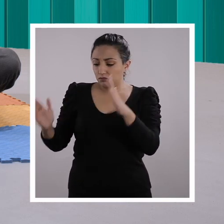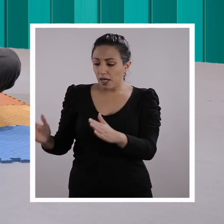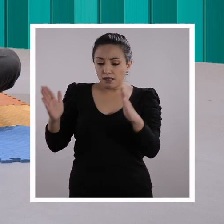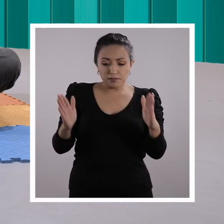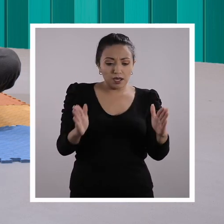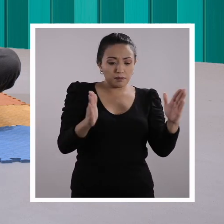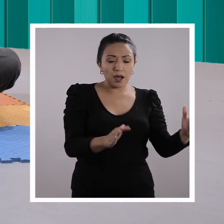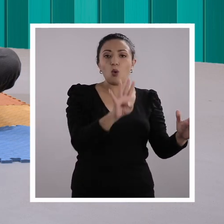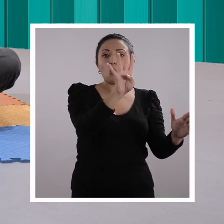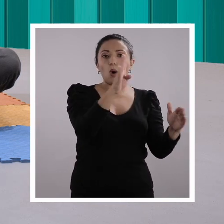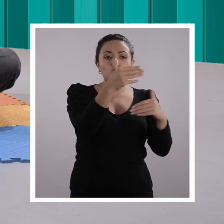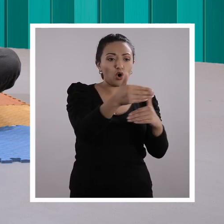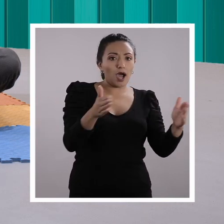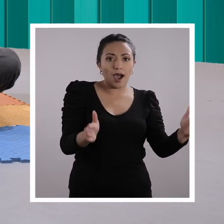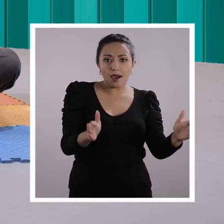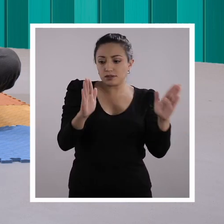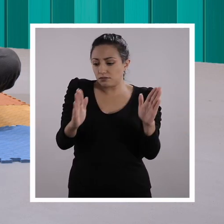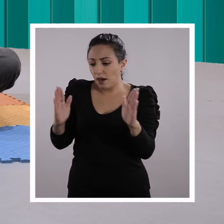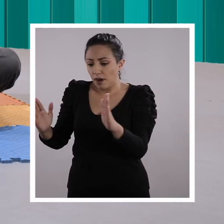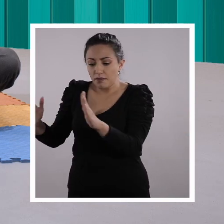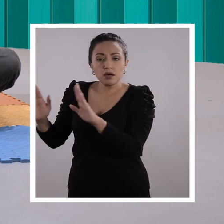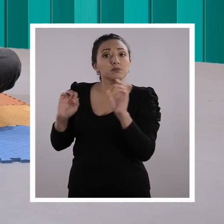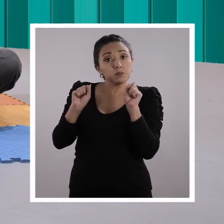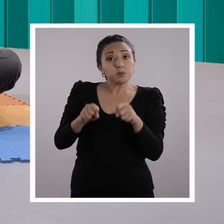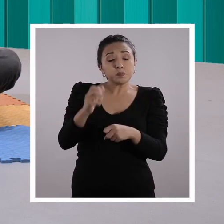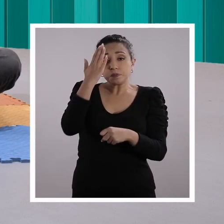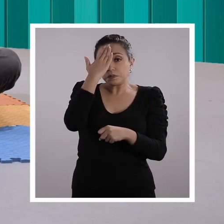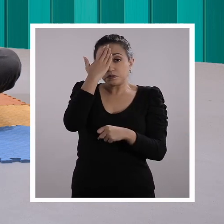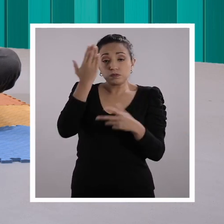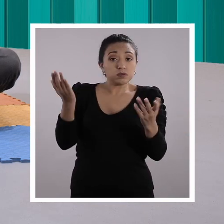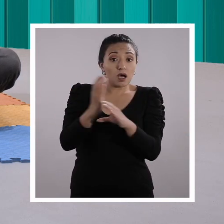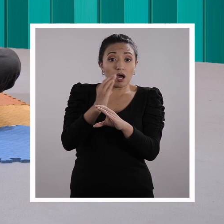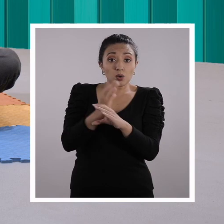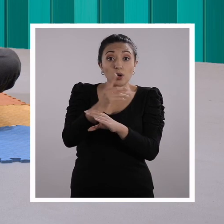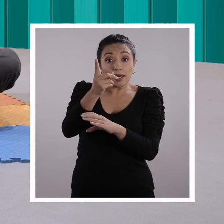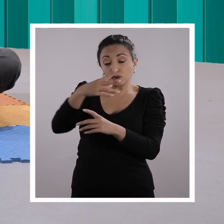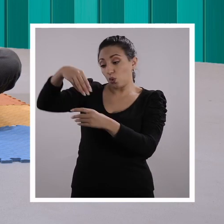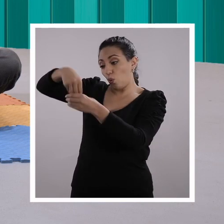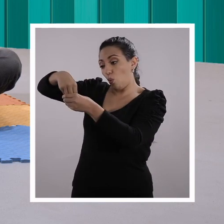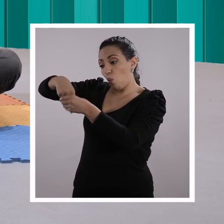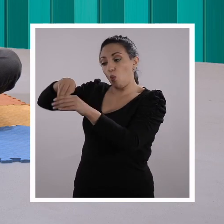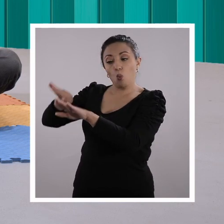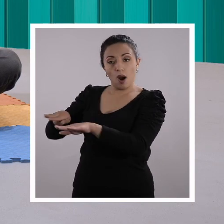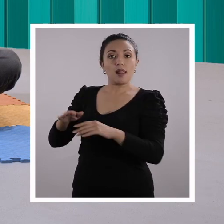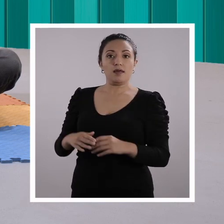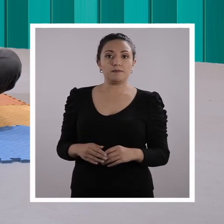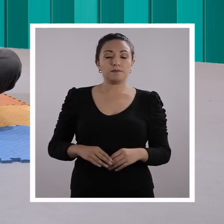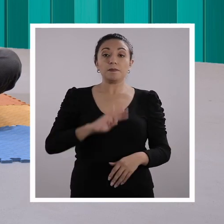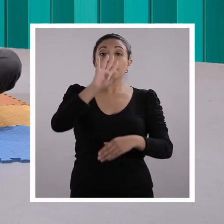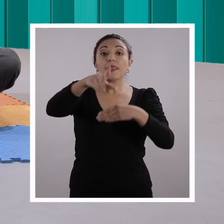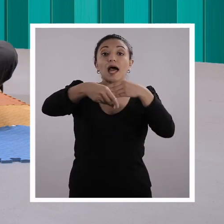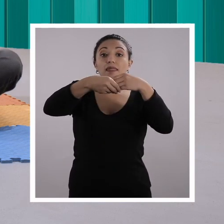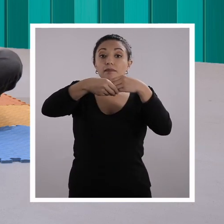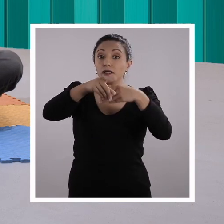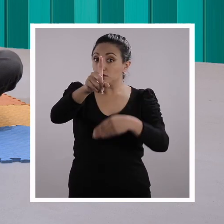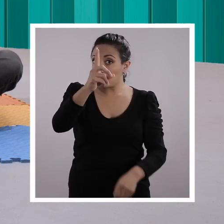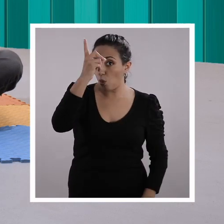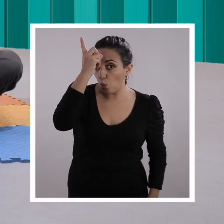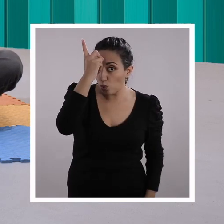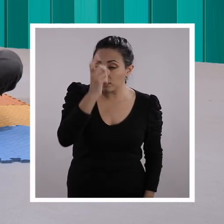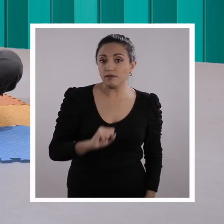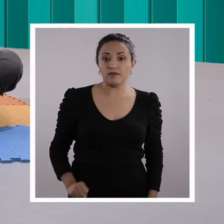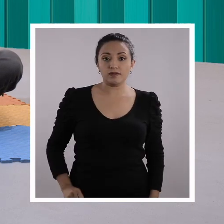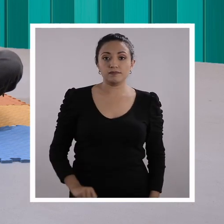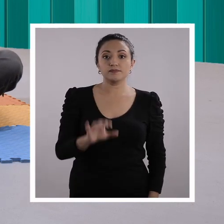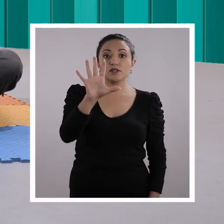para hacer una medida estimada de la longitud y eso va a guardar en su portafolio además chicos ustedes tienen una tarea van a escoger un miembro